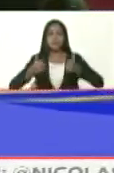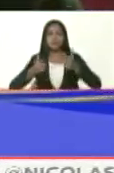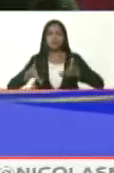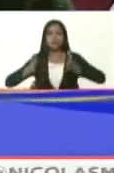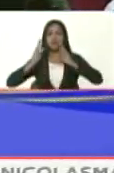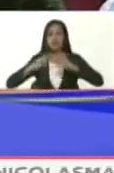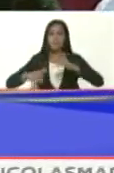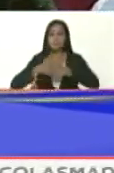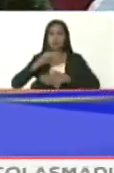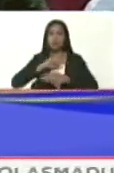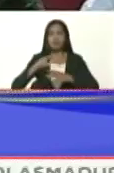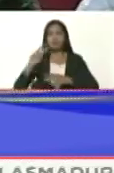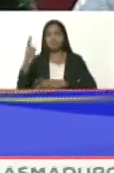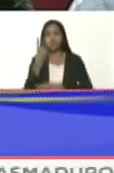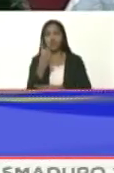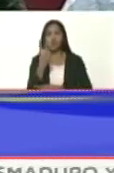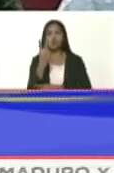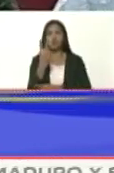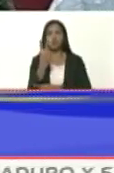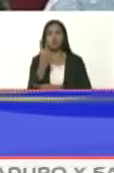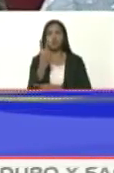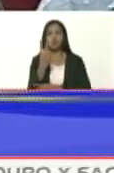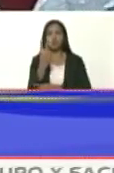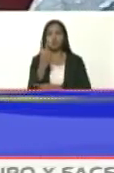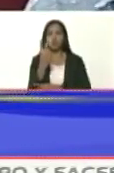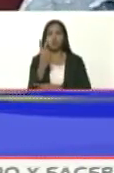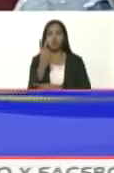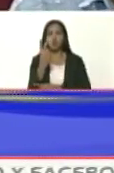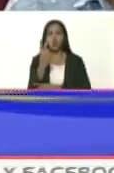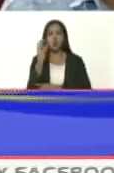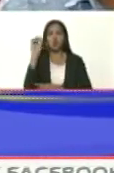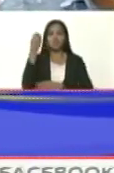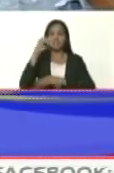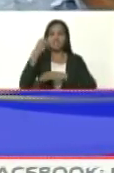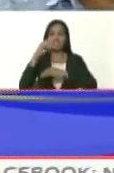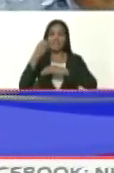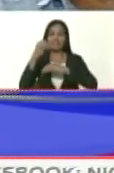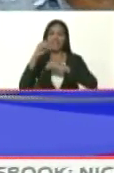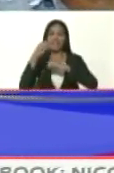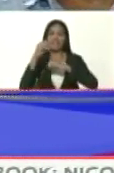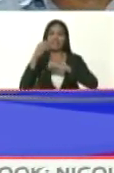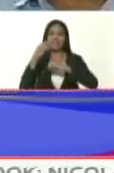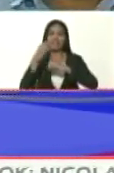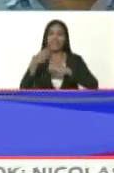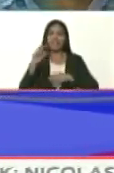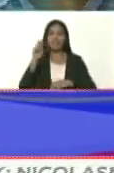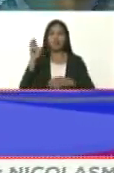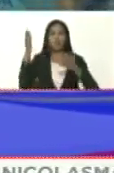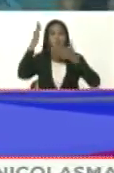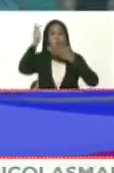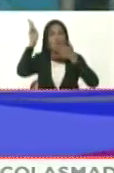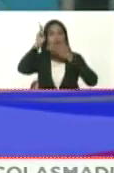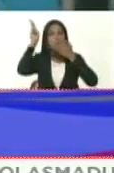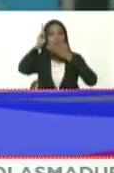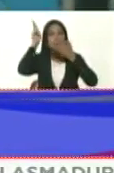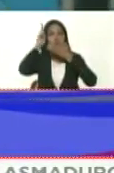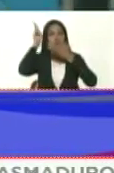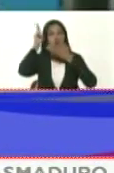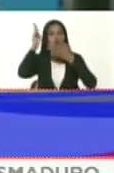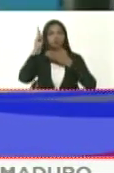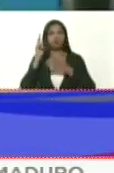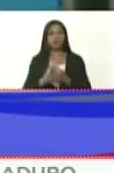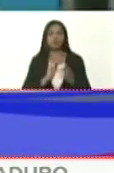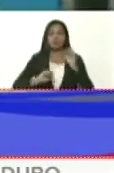en la construcción del segundo satélite de telecomunicaciones, el satélite Guaycaipuro, y